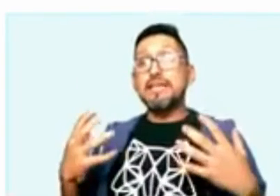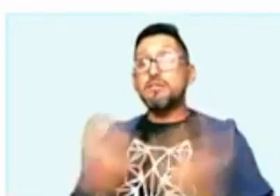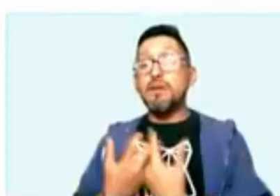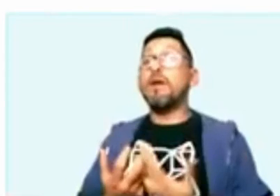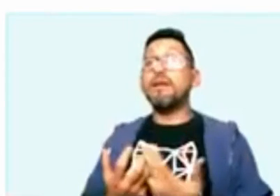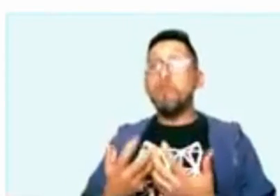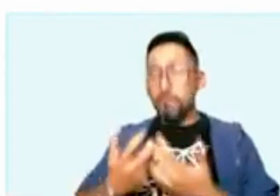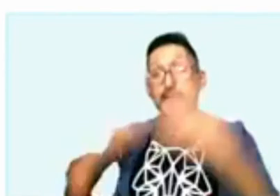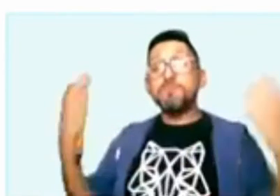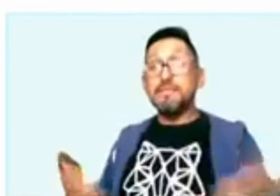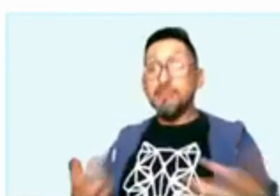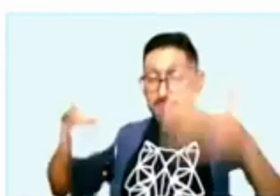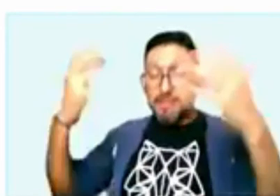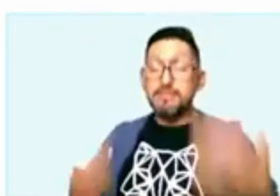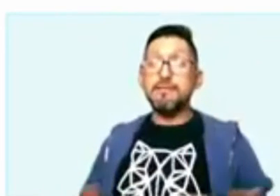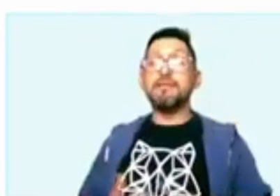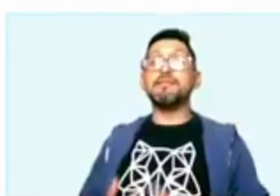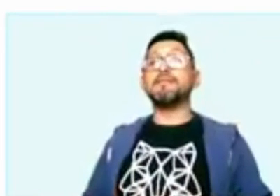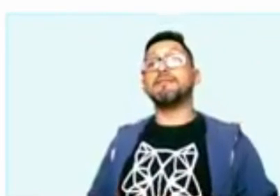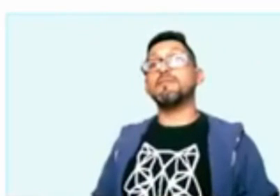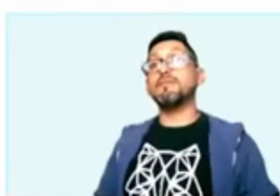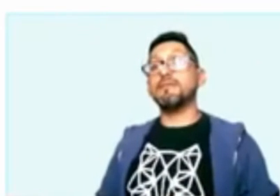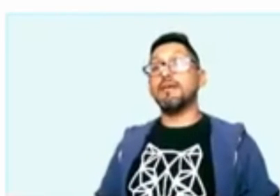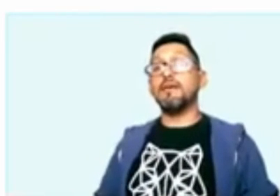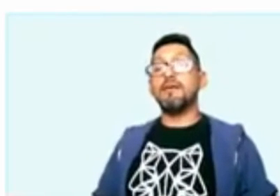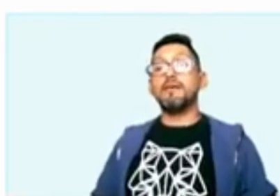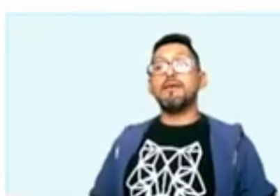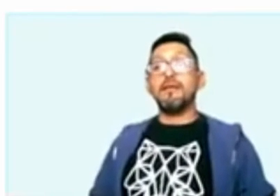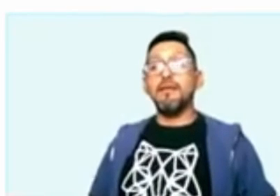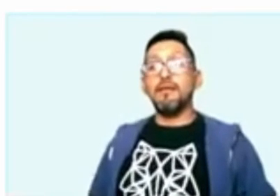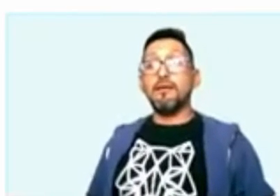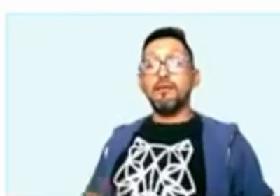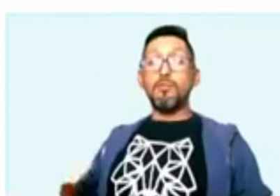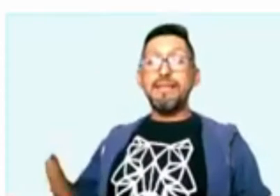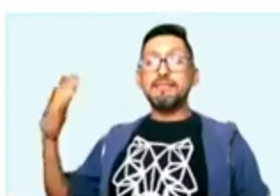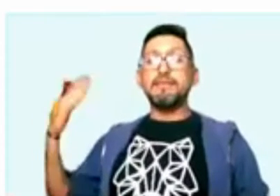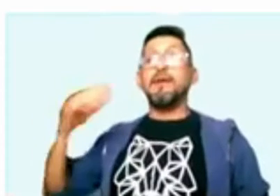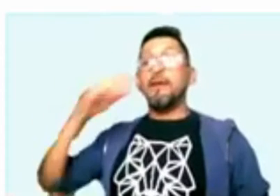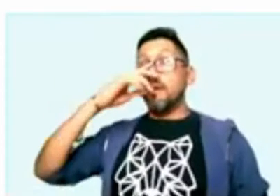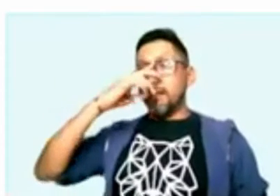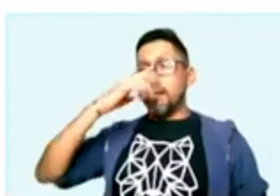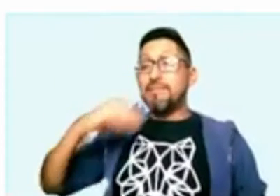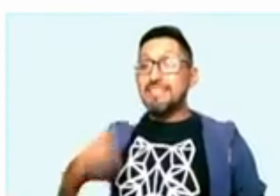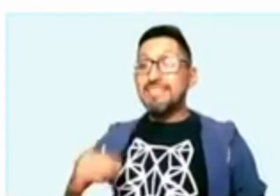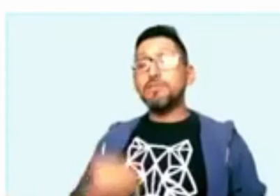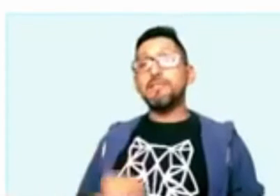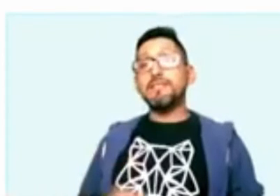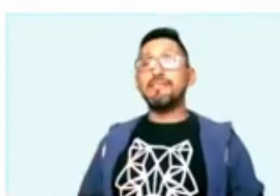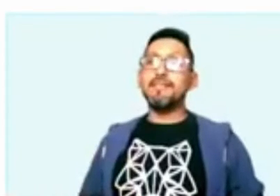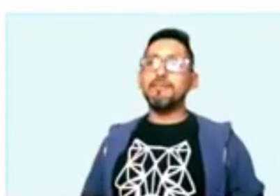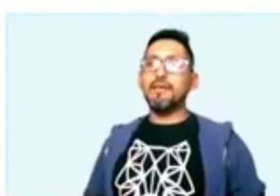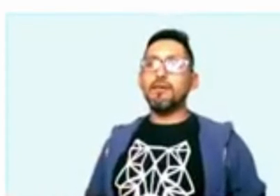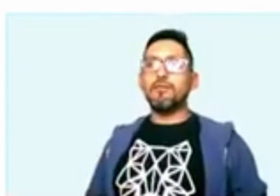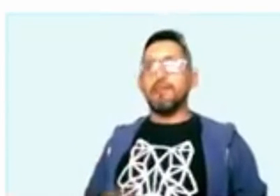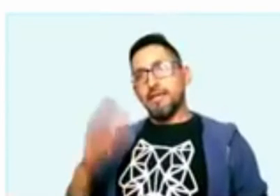personaje que hizo mancuerna con varios presidentes, varias secuestras con varias administraciones